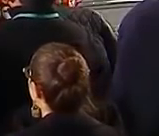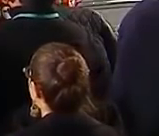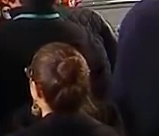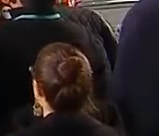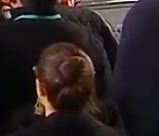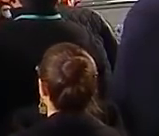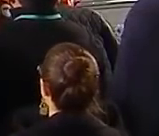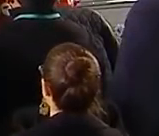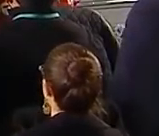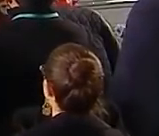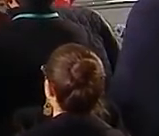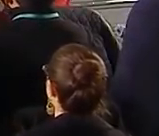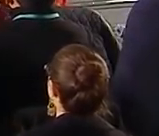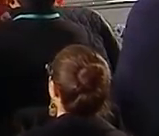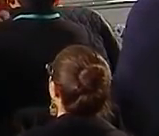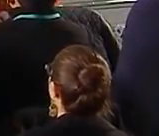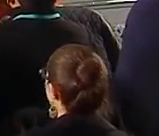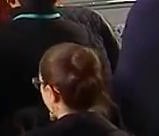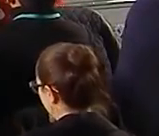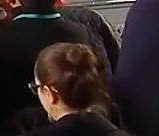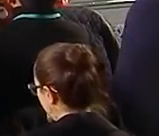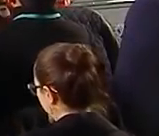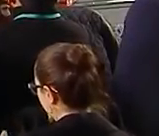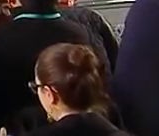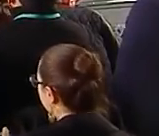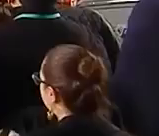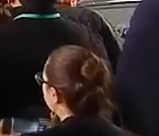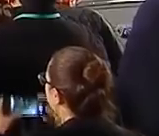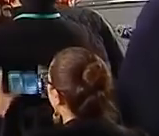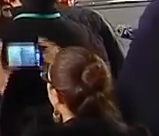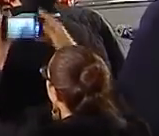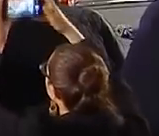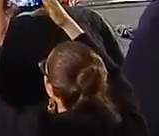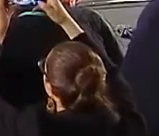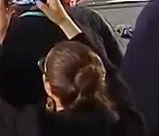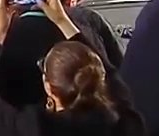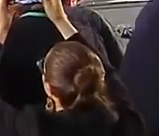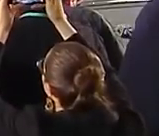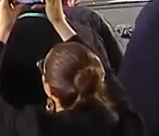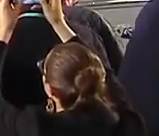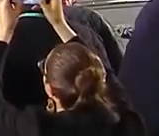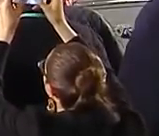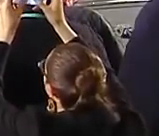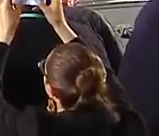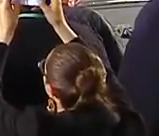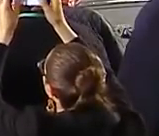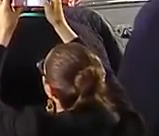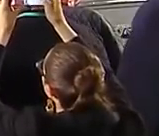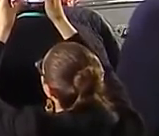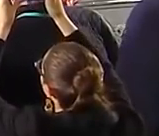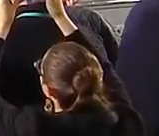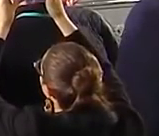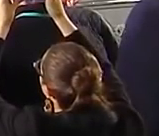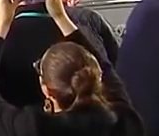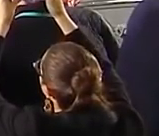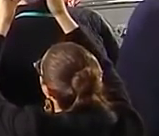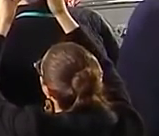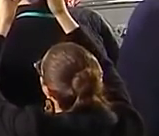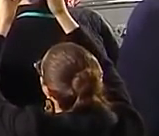Muchas felicidades a todas, a todos los mexicanos, a todas las